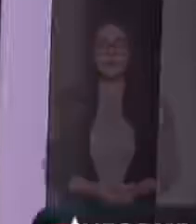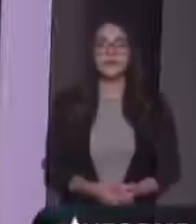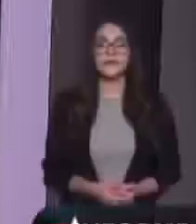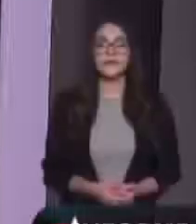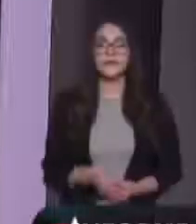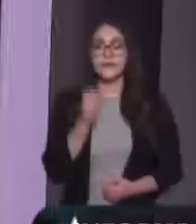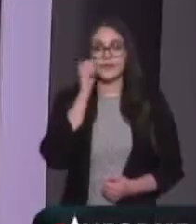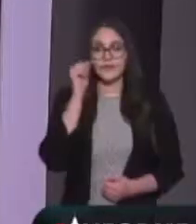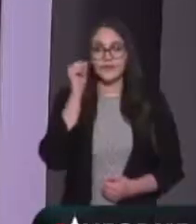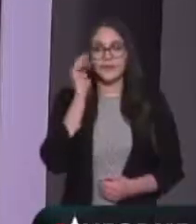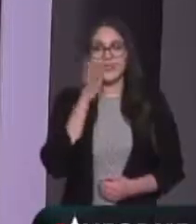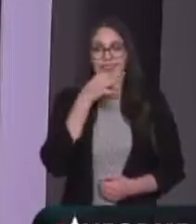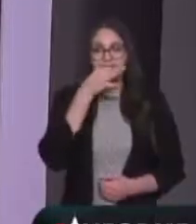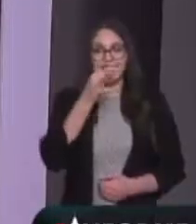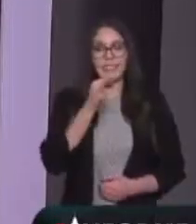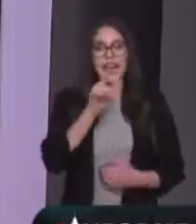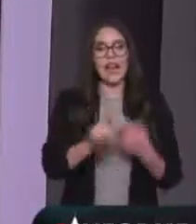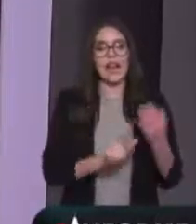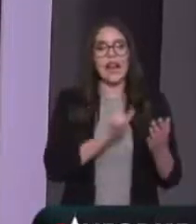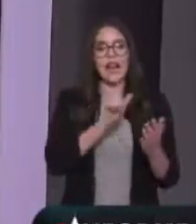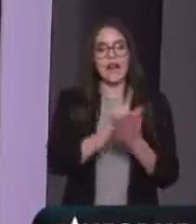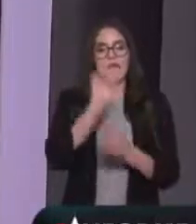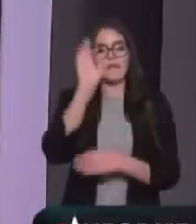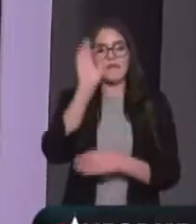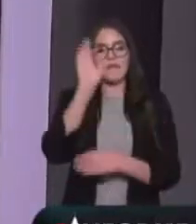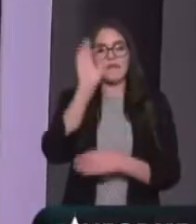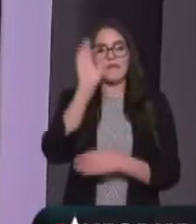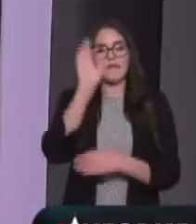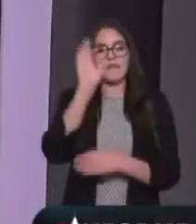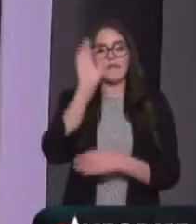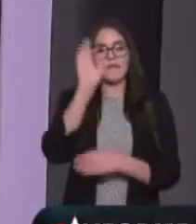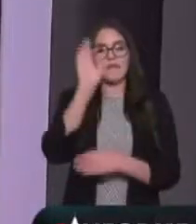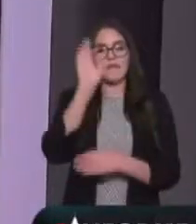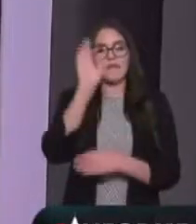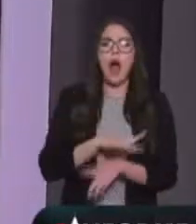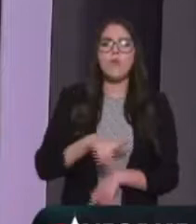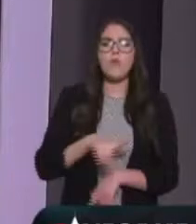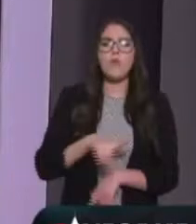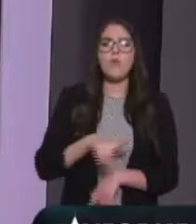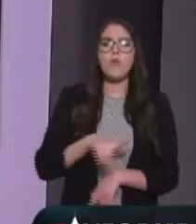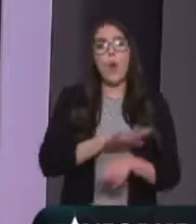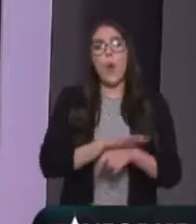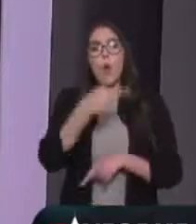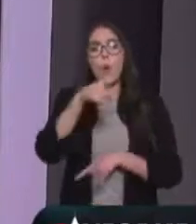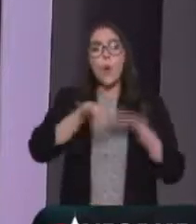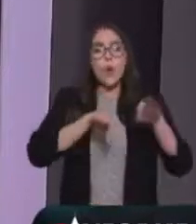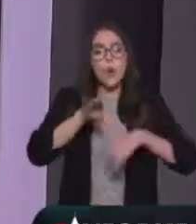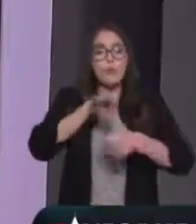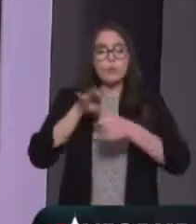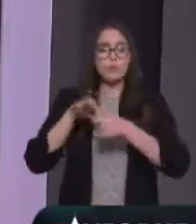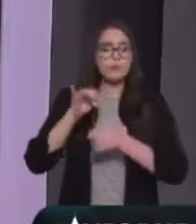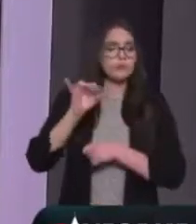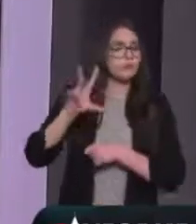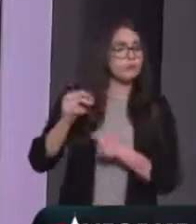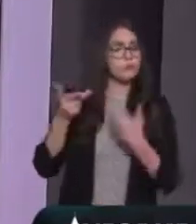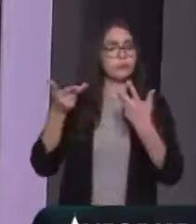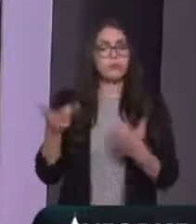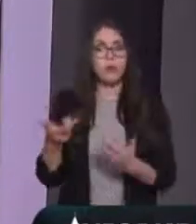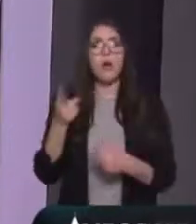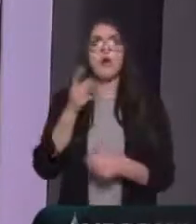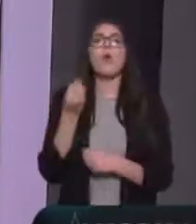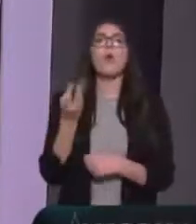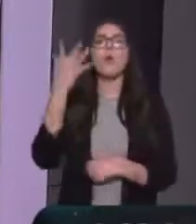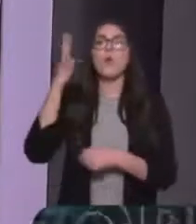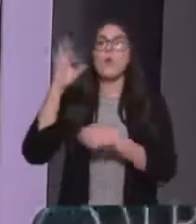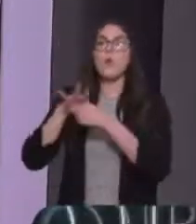Ayer se lo informamos, la Ley Federal de Revocación de Mandato avanzó en Comisiones Unidas de Gobernación y de Estudios Legislativos Segunda, con votos a favor